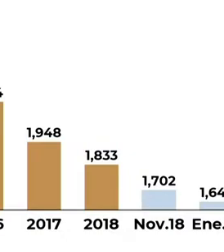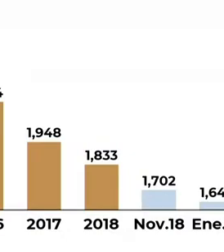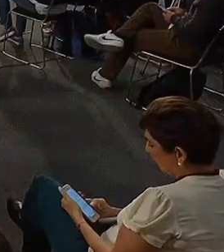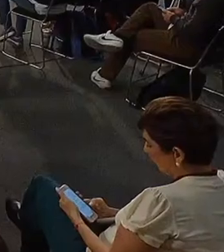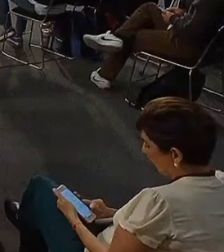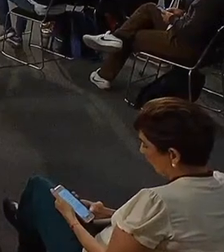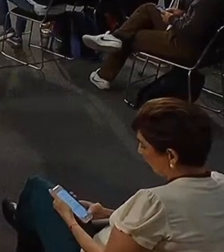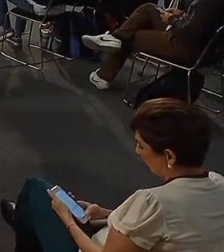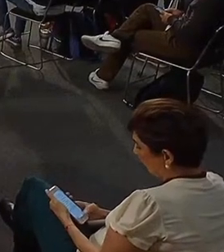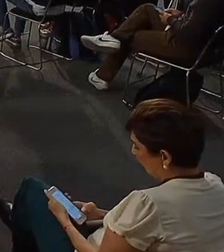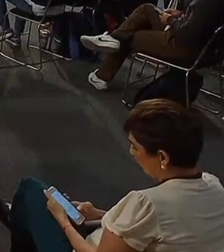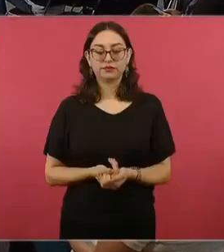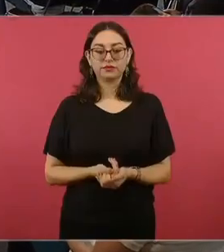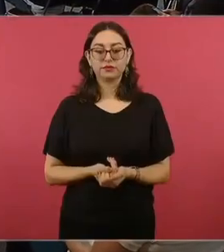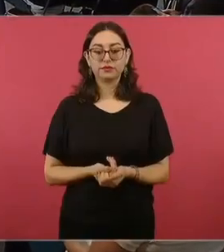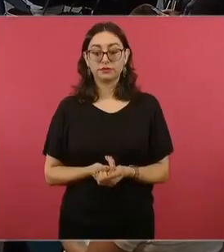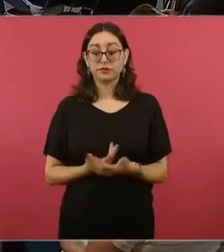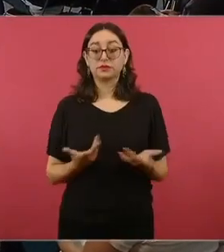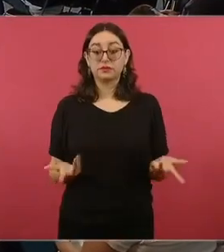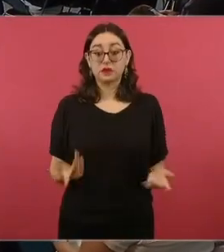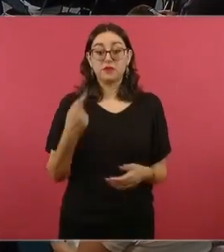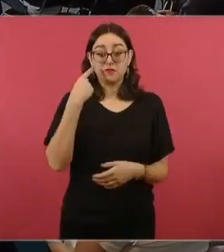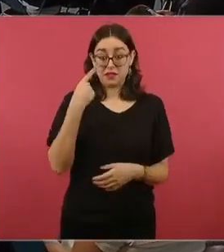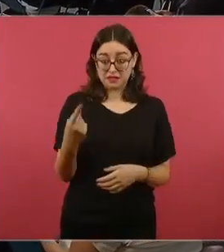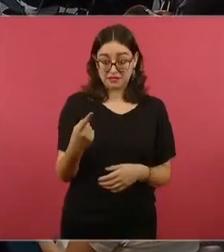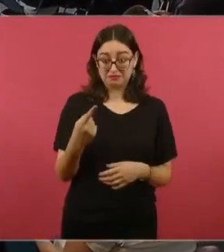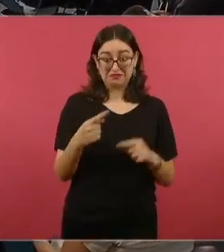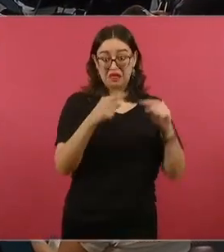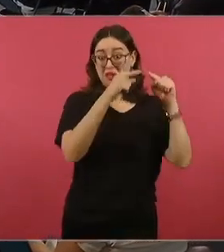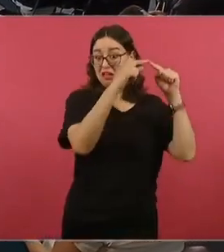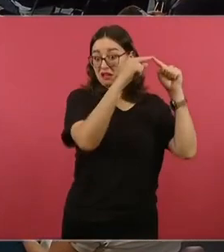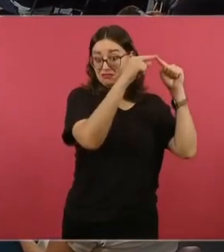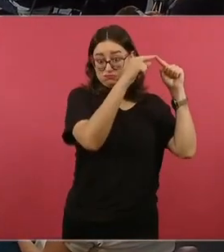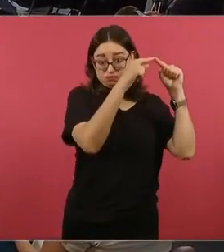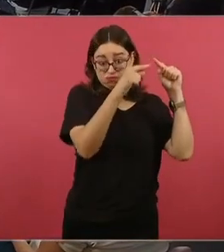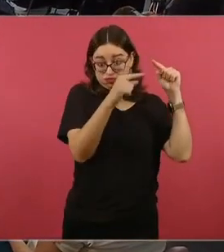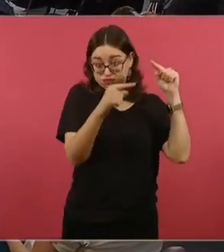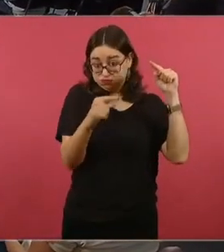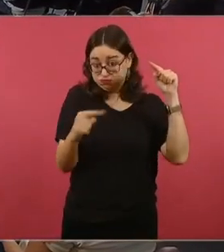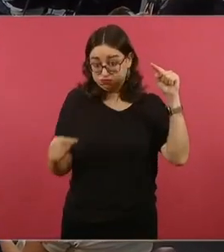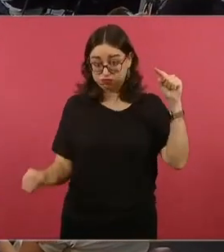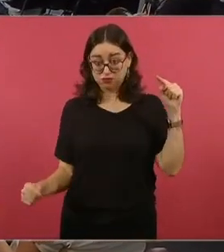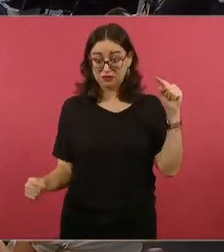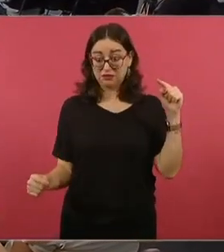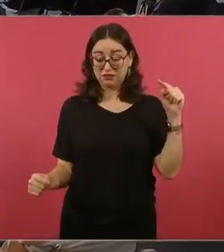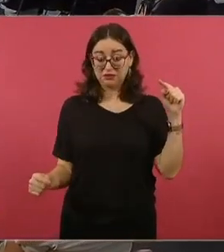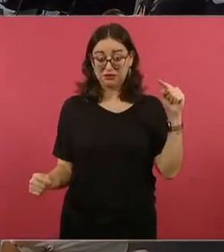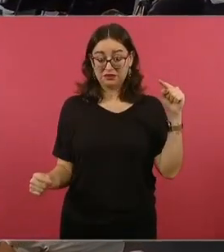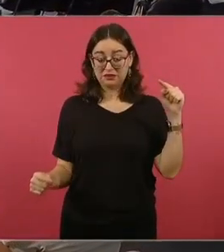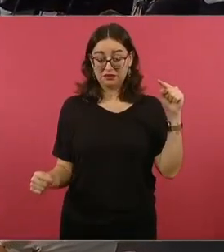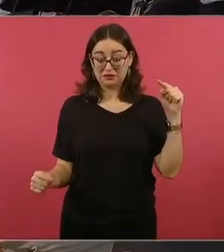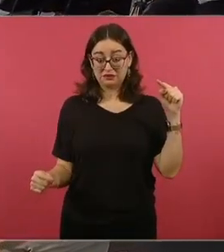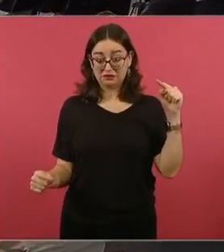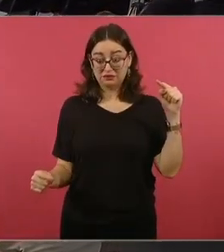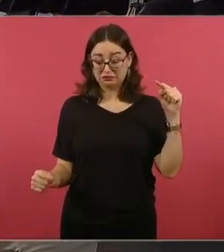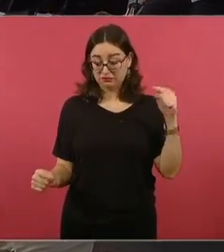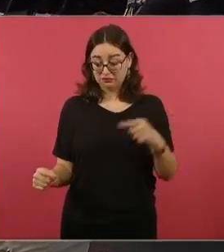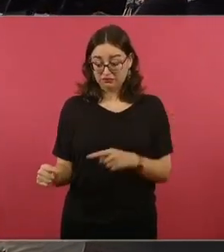hecho desde que entramos? A ver si sigue la de ahora.